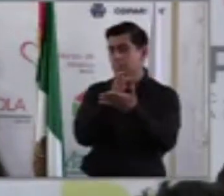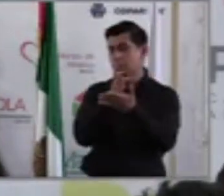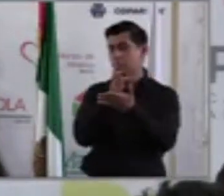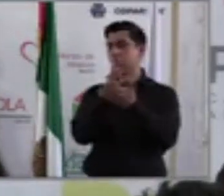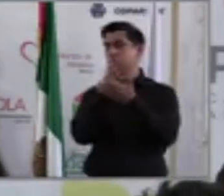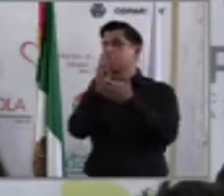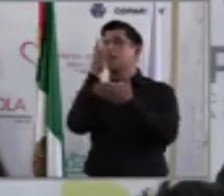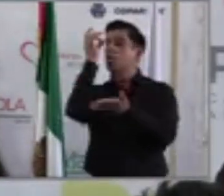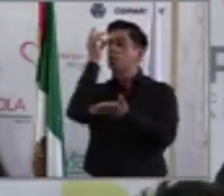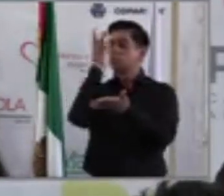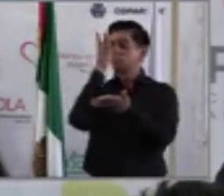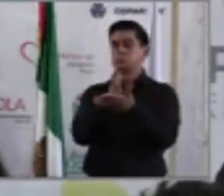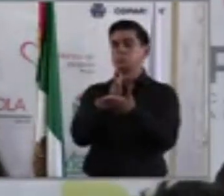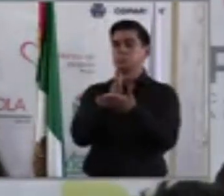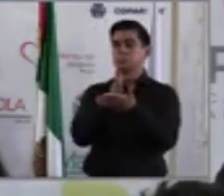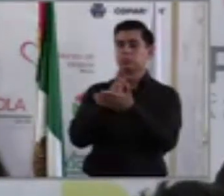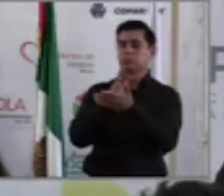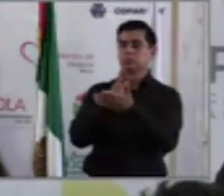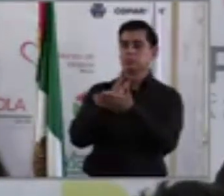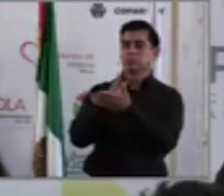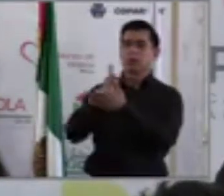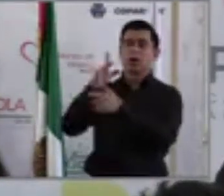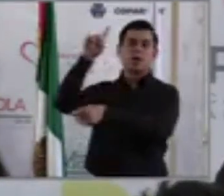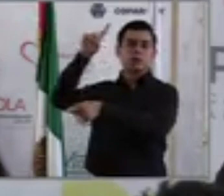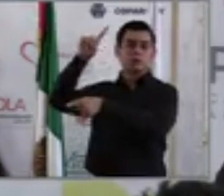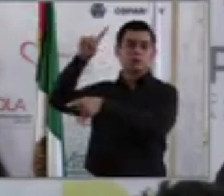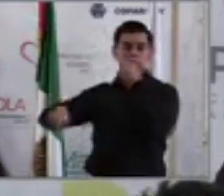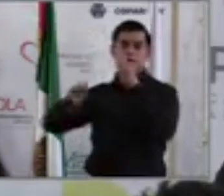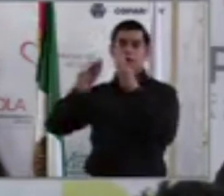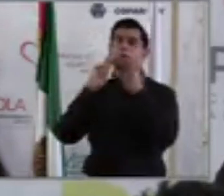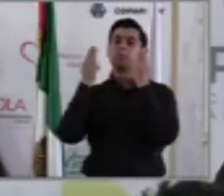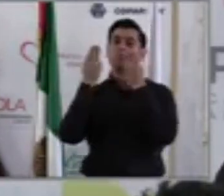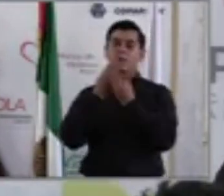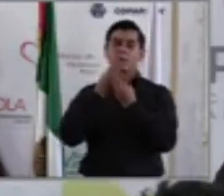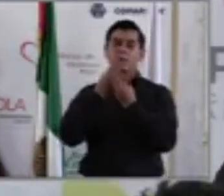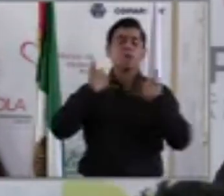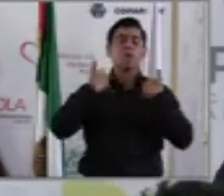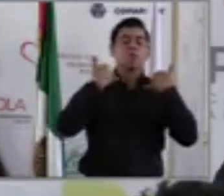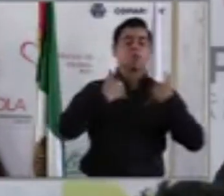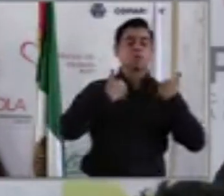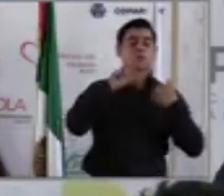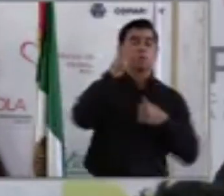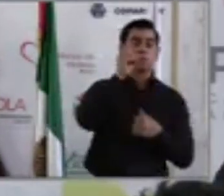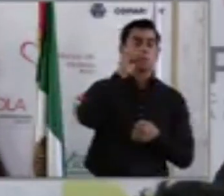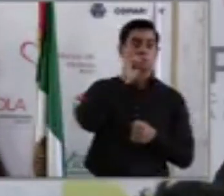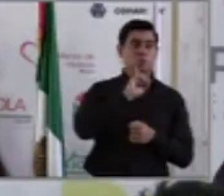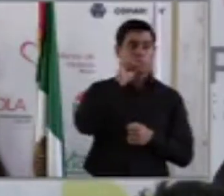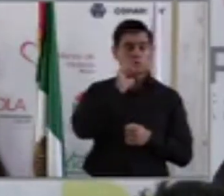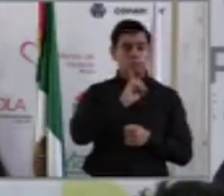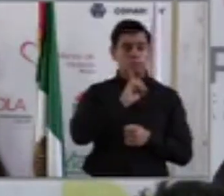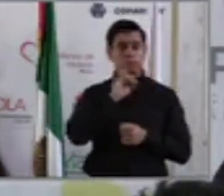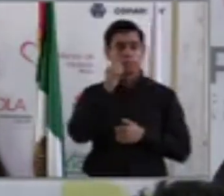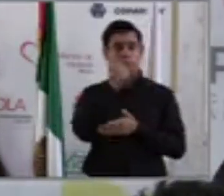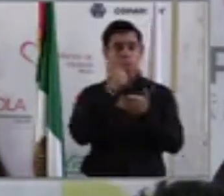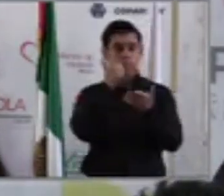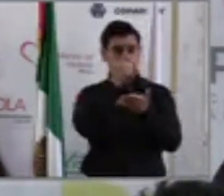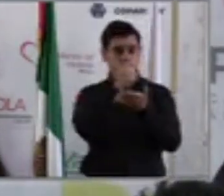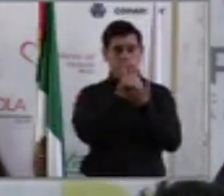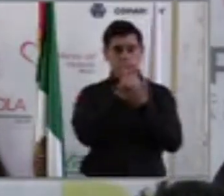La única manera de alejar a los jóvenes y a muchas mujeres de estas